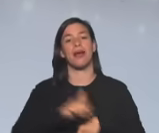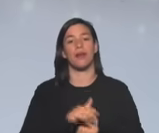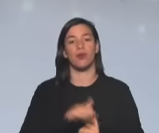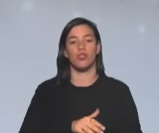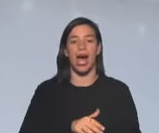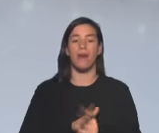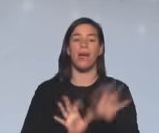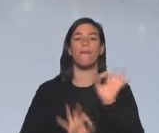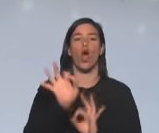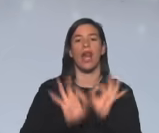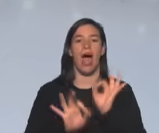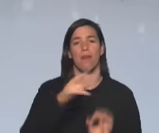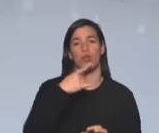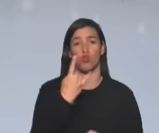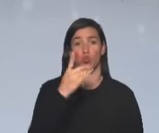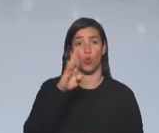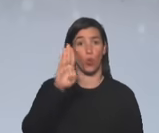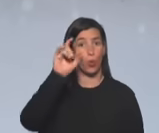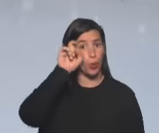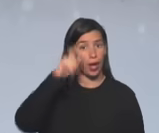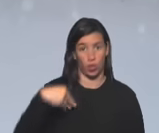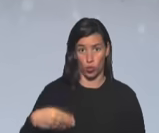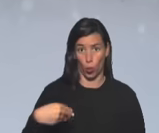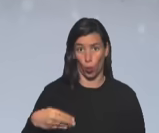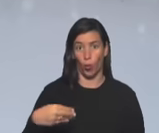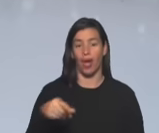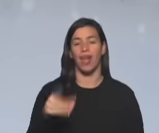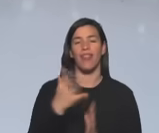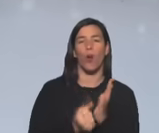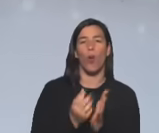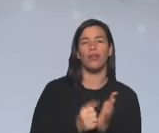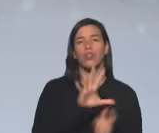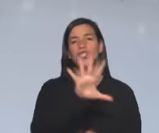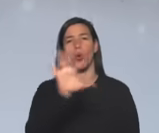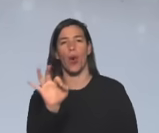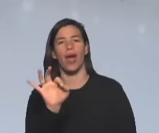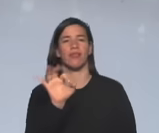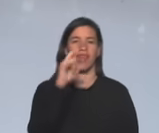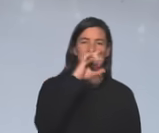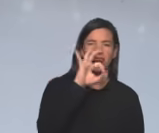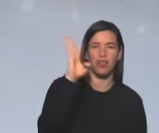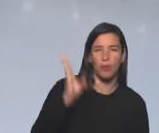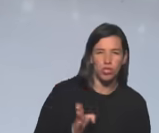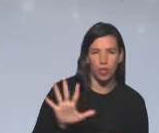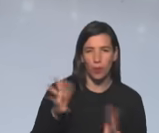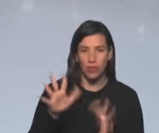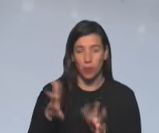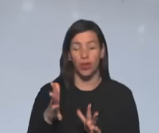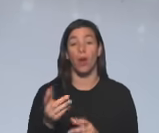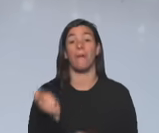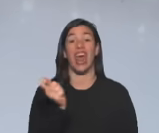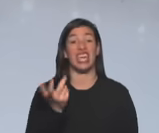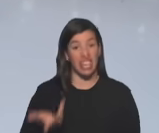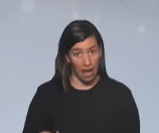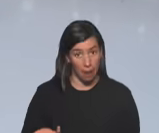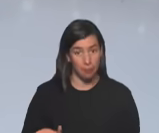programa SUBE, ese beneficio que otorga descuentos de entre un 50 y un 70% para aquellas